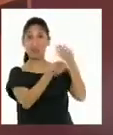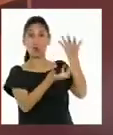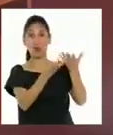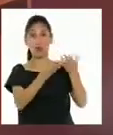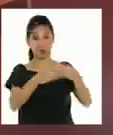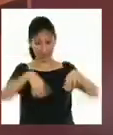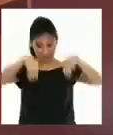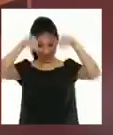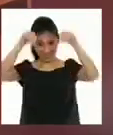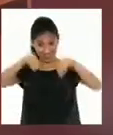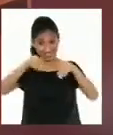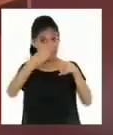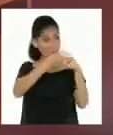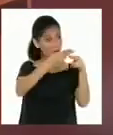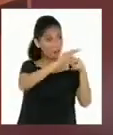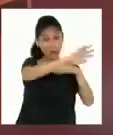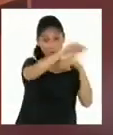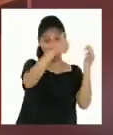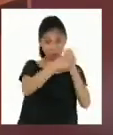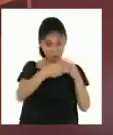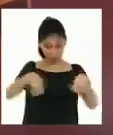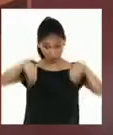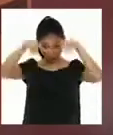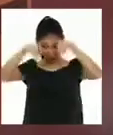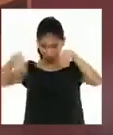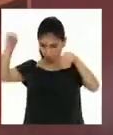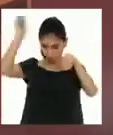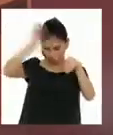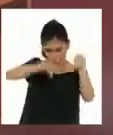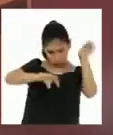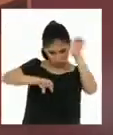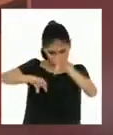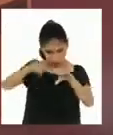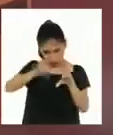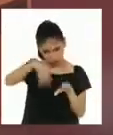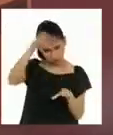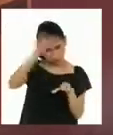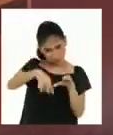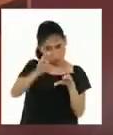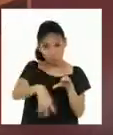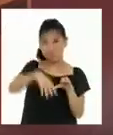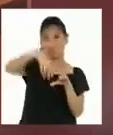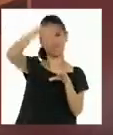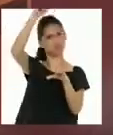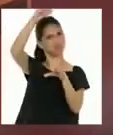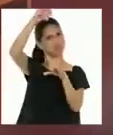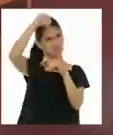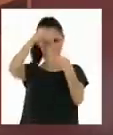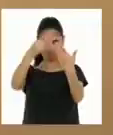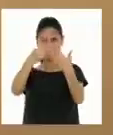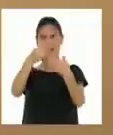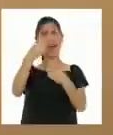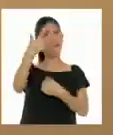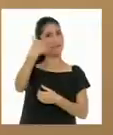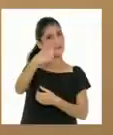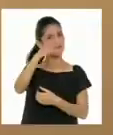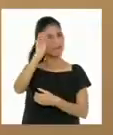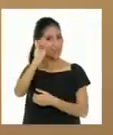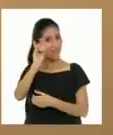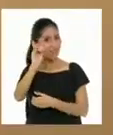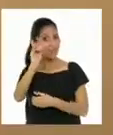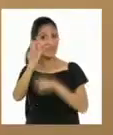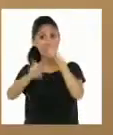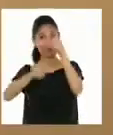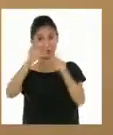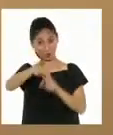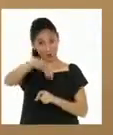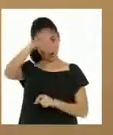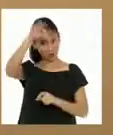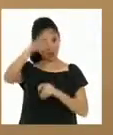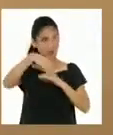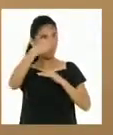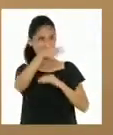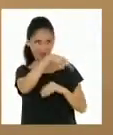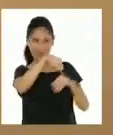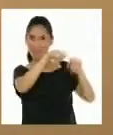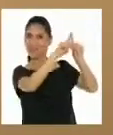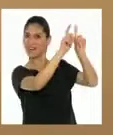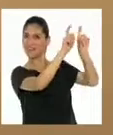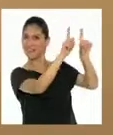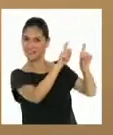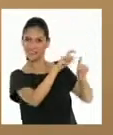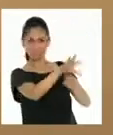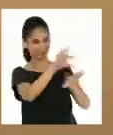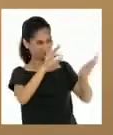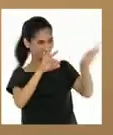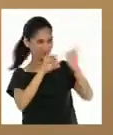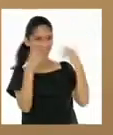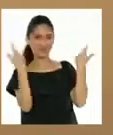entrevistados. Vemos en nuestro caso 30 códigos de ingresantes que han sido seleccionados. Por otro lado, otra forma de muestreo probabilístico